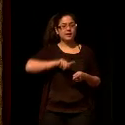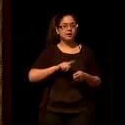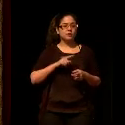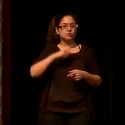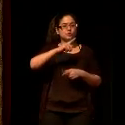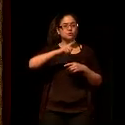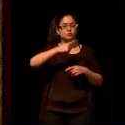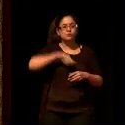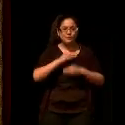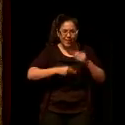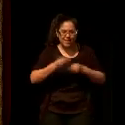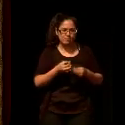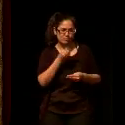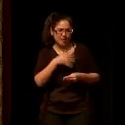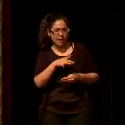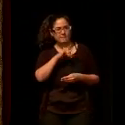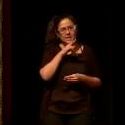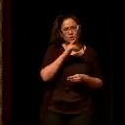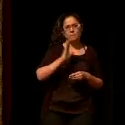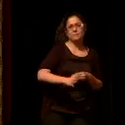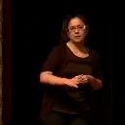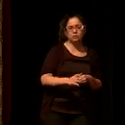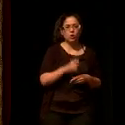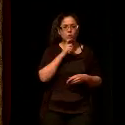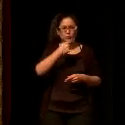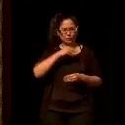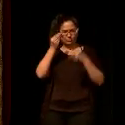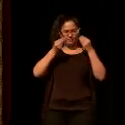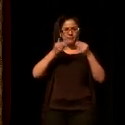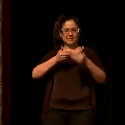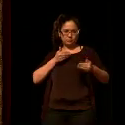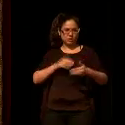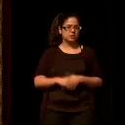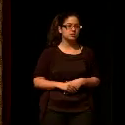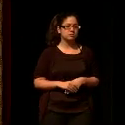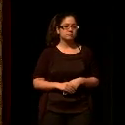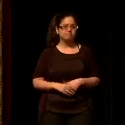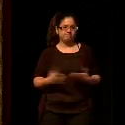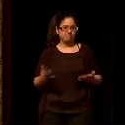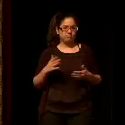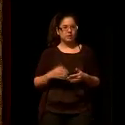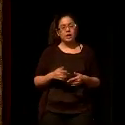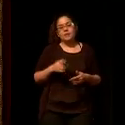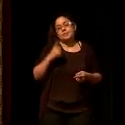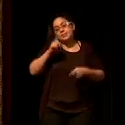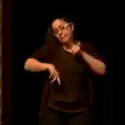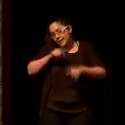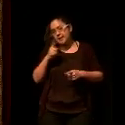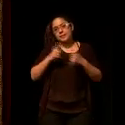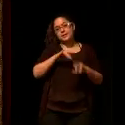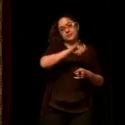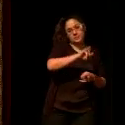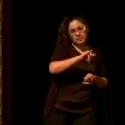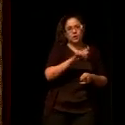hacemos realmente tiene el impacto o el retorno que nosotras deseamos y ahí estábamos hay veces que si hay veces que no tanto pero